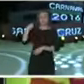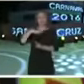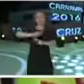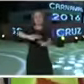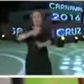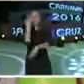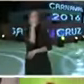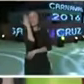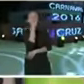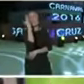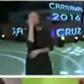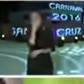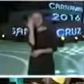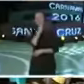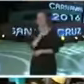carnaval.